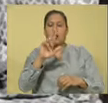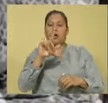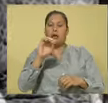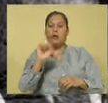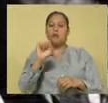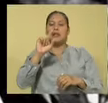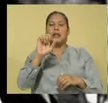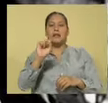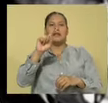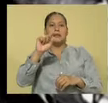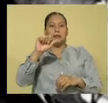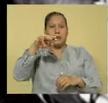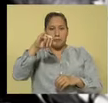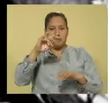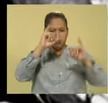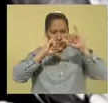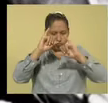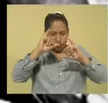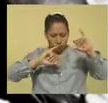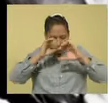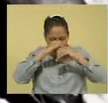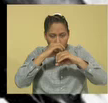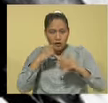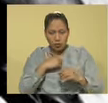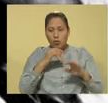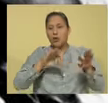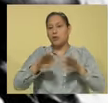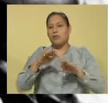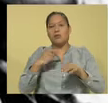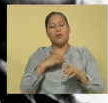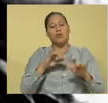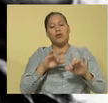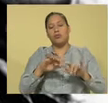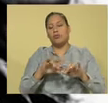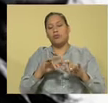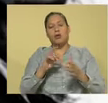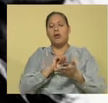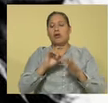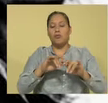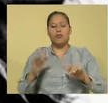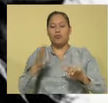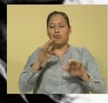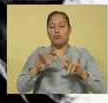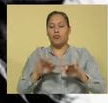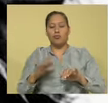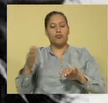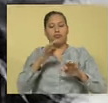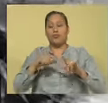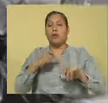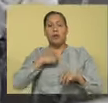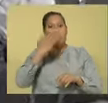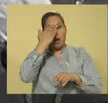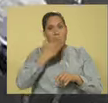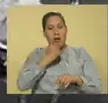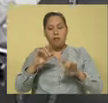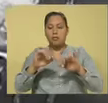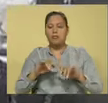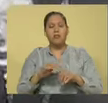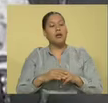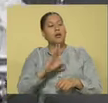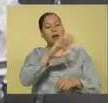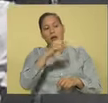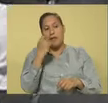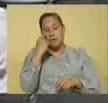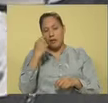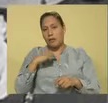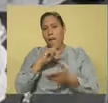Stein. Ahí trabajaba yo de mecanógrafa porque era requete buena para escribir a máquina. Y ahí fue donde me dijo, hay un